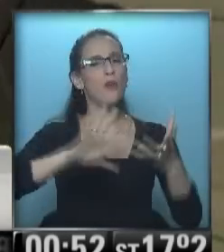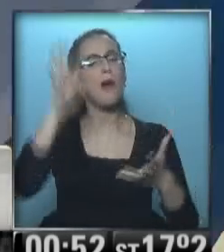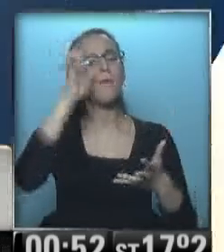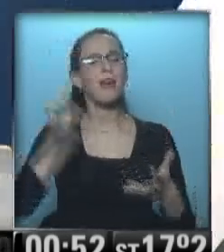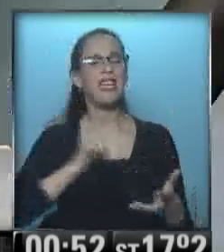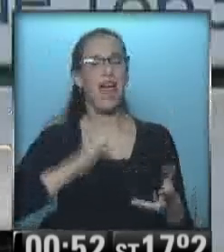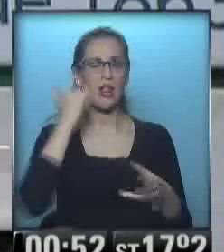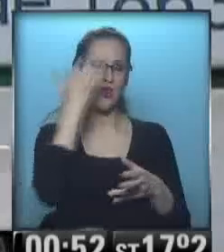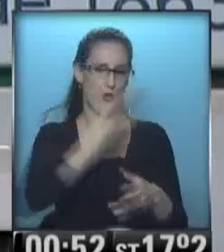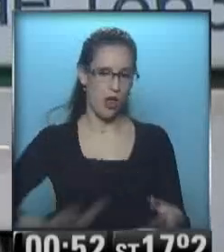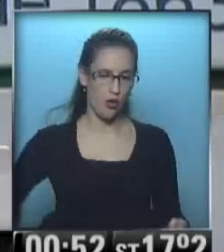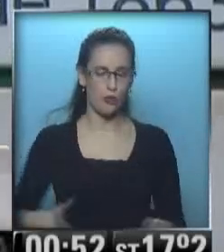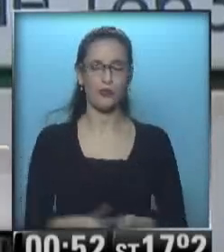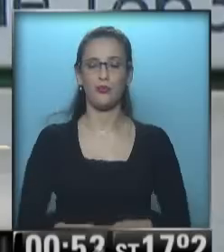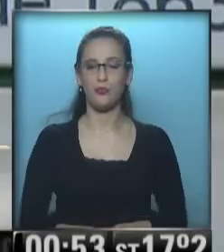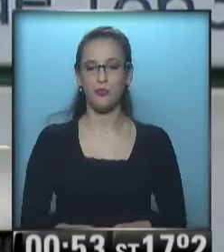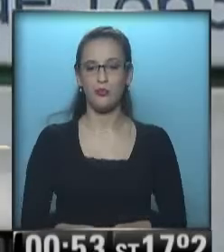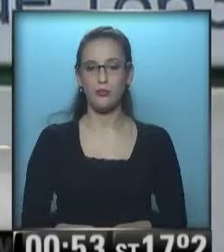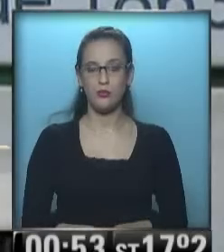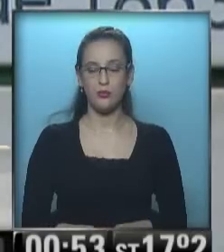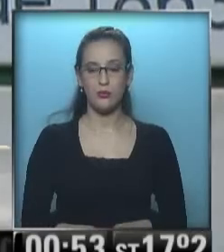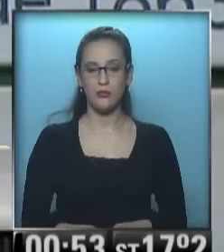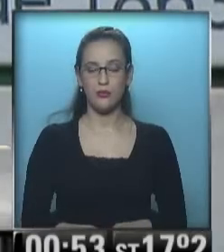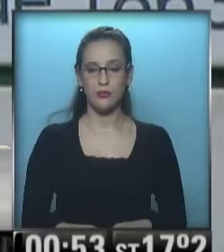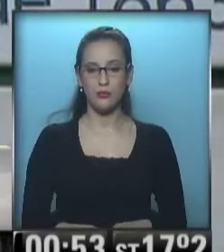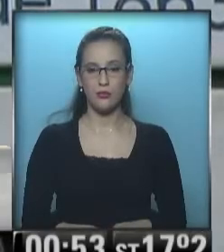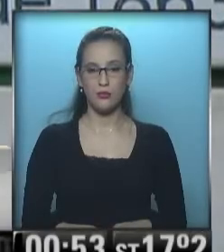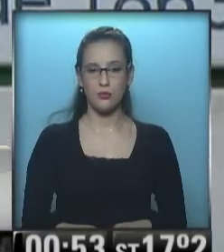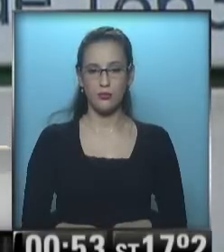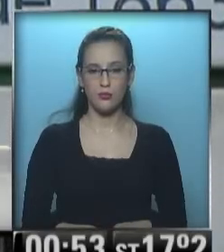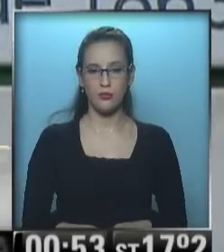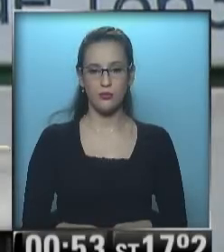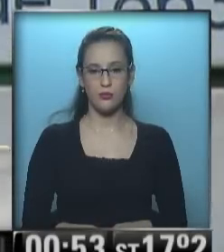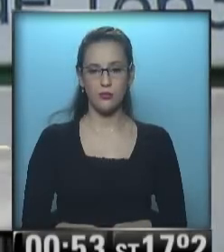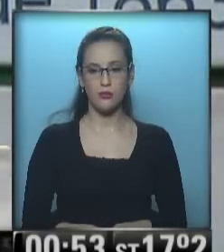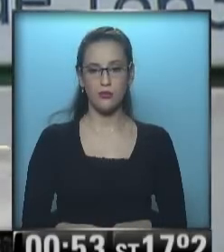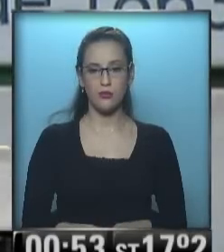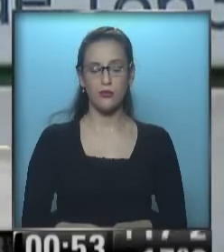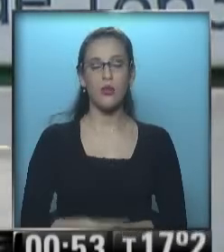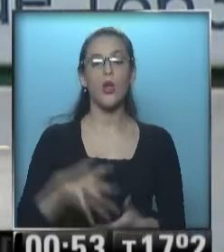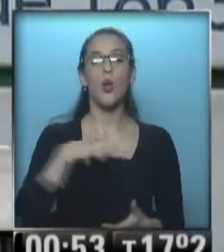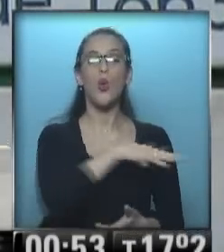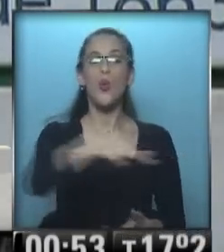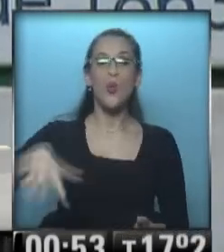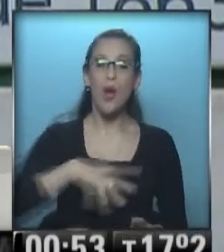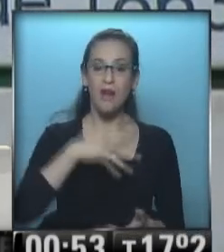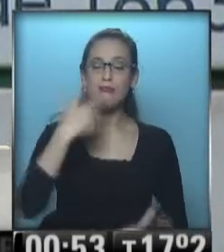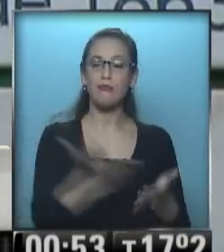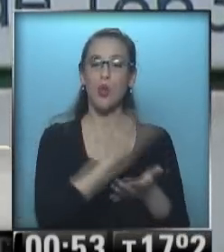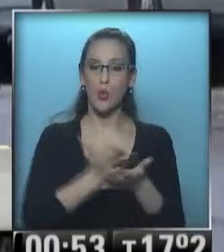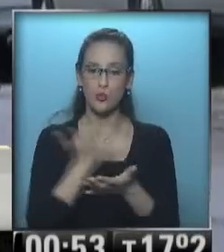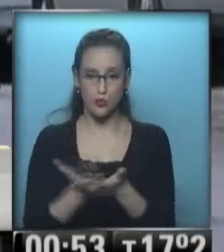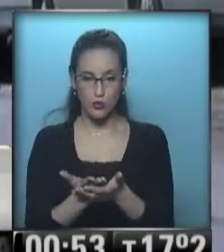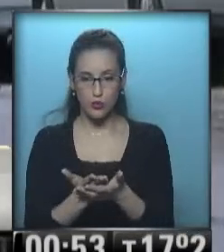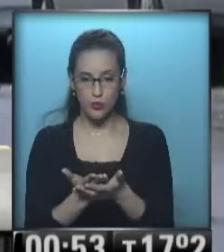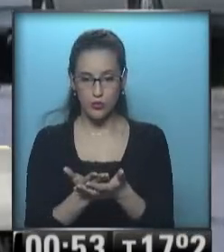debida. El colectivo cultural Pan del Borda, que elabora productos panificados con pacientes externos